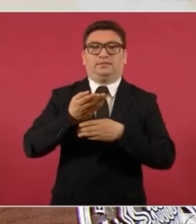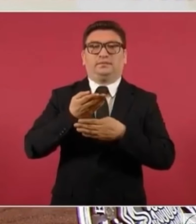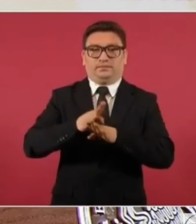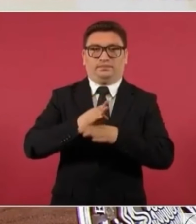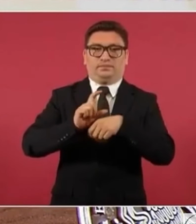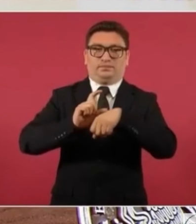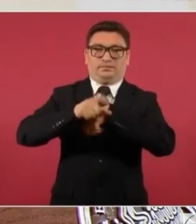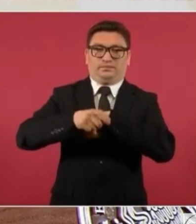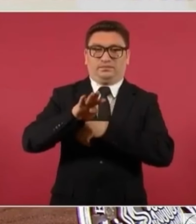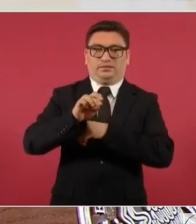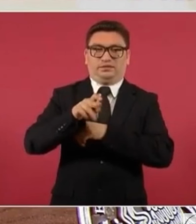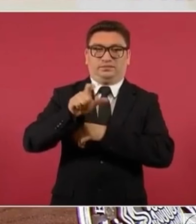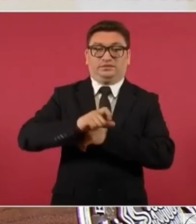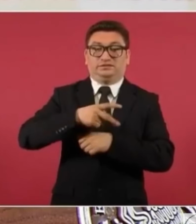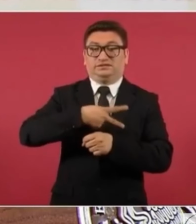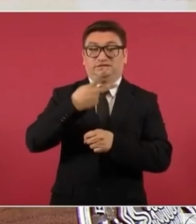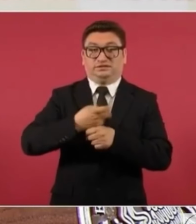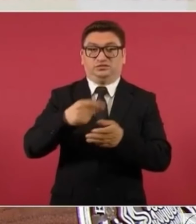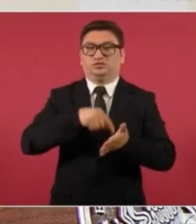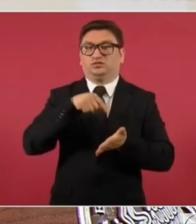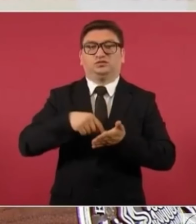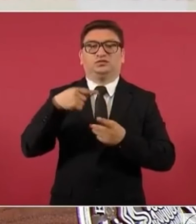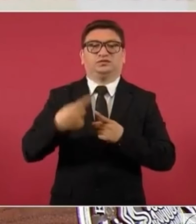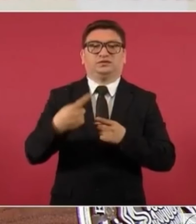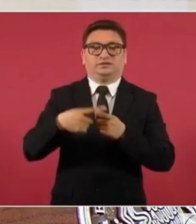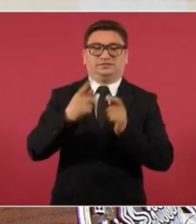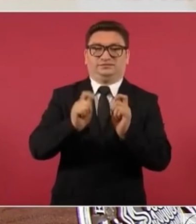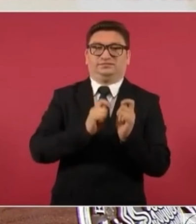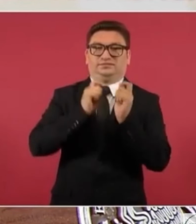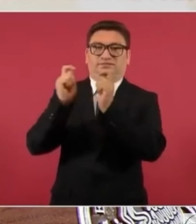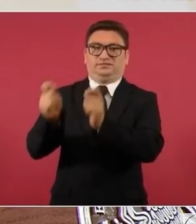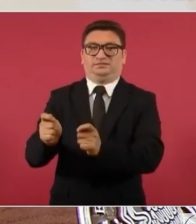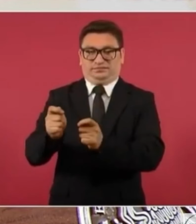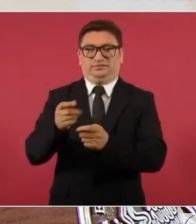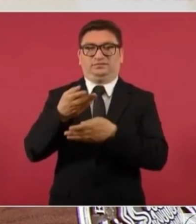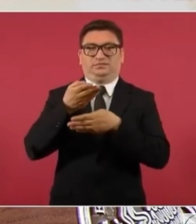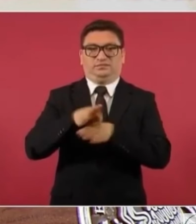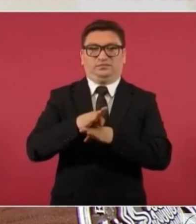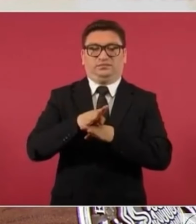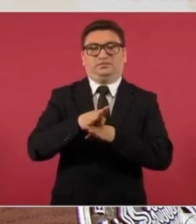el que quede en segundo lugar recibe después Bancomer.